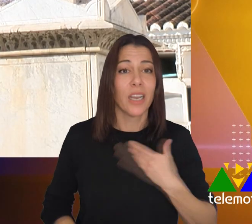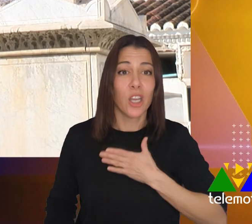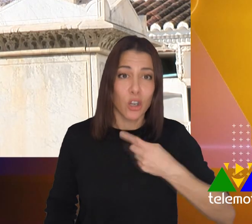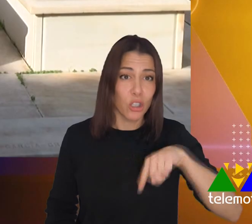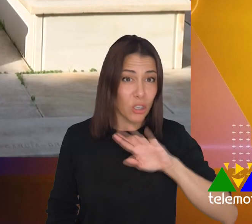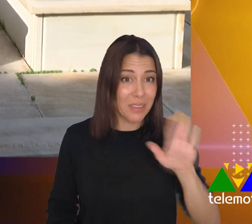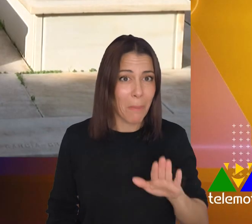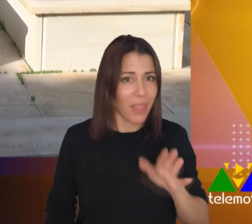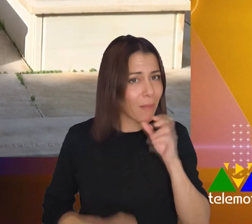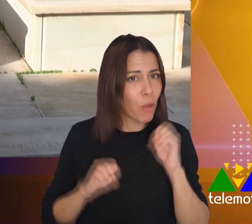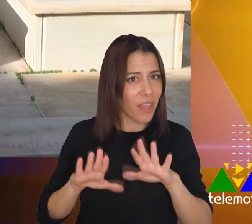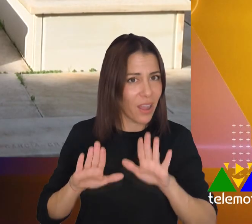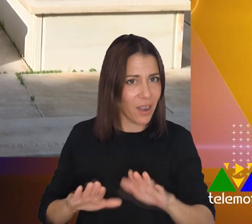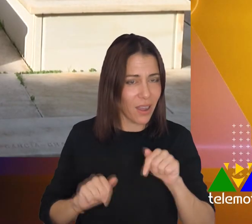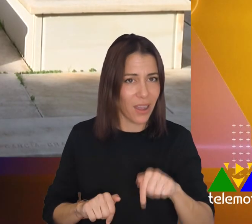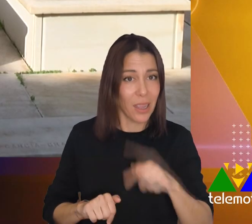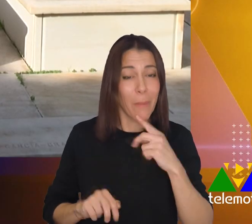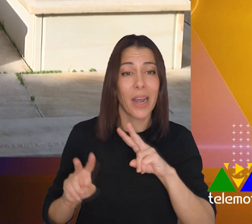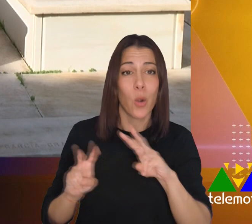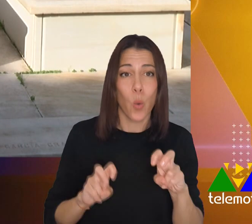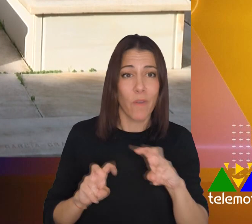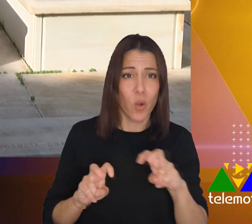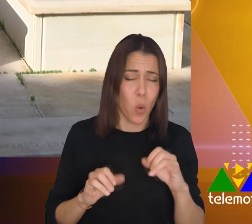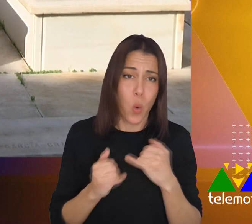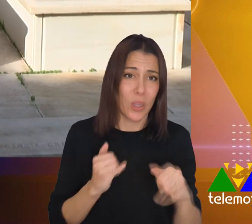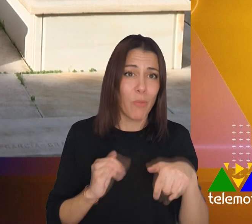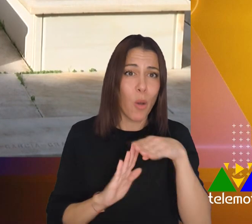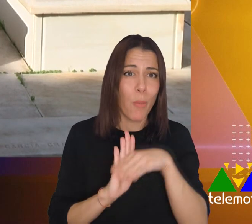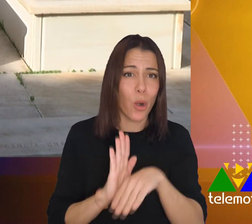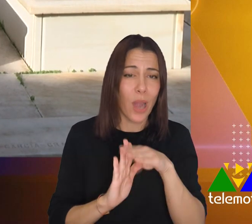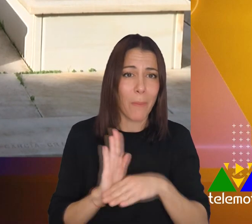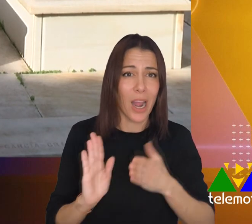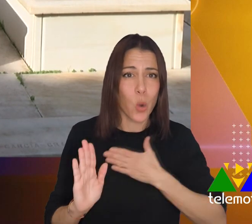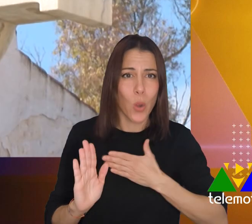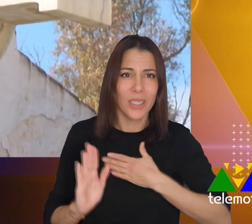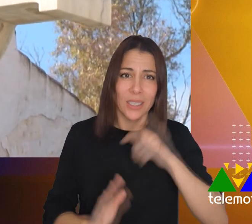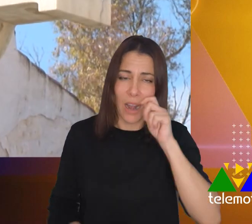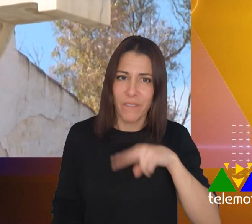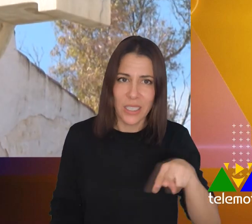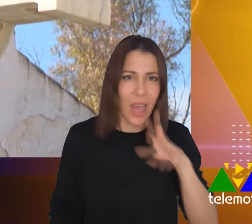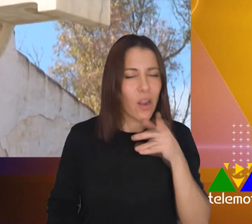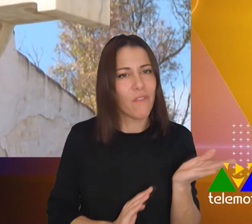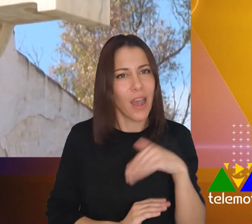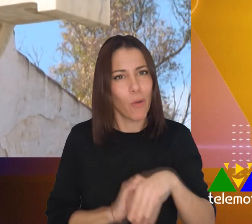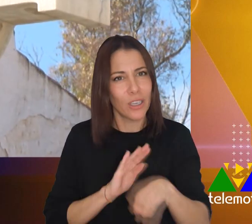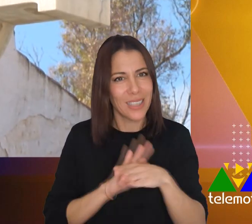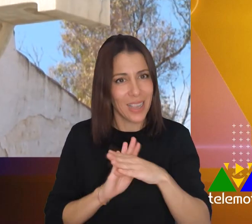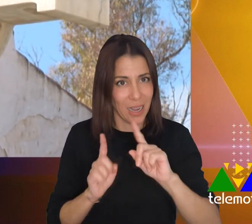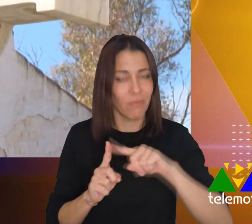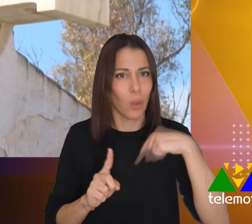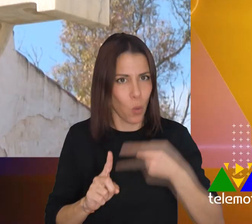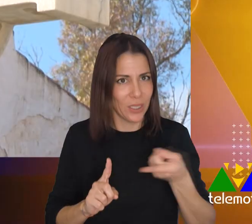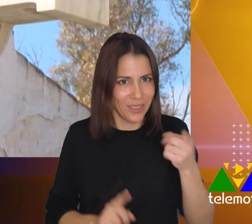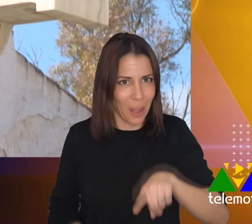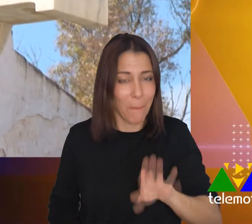parece, Manolo, vamos a dejar aquí para este último programa nuestra visita. Vamos a seguir en el próximo también, si